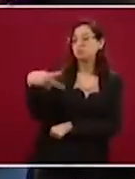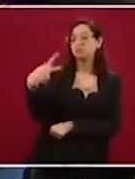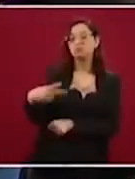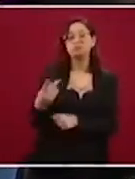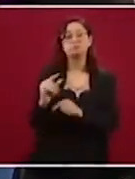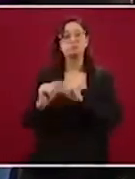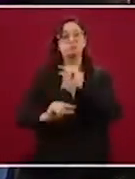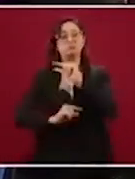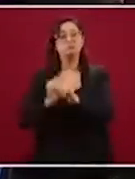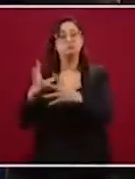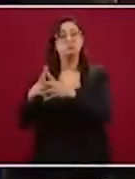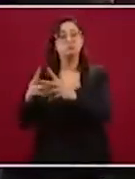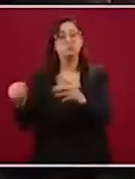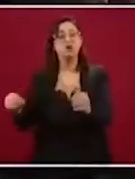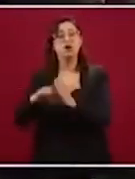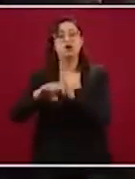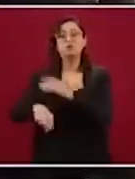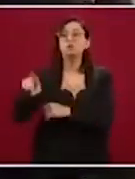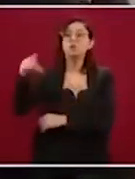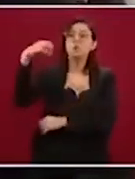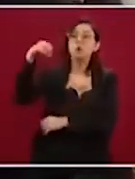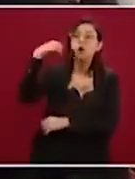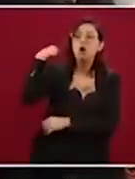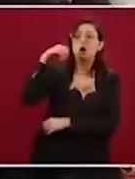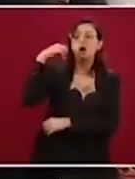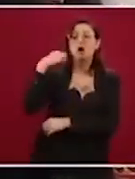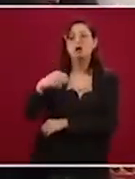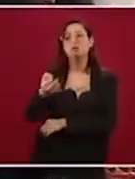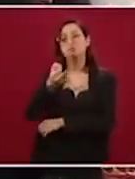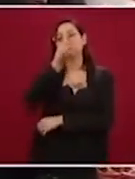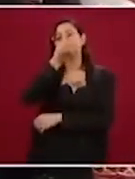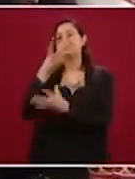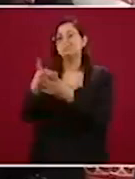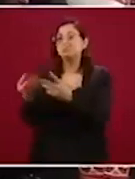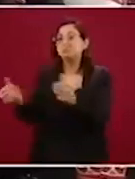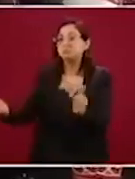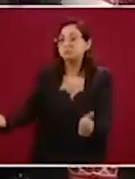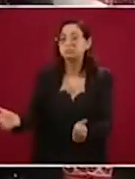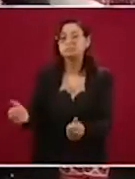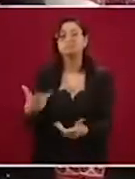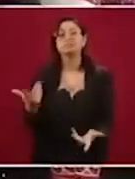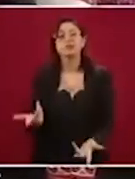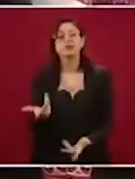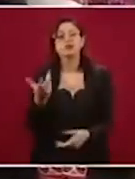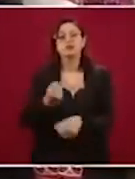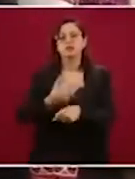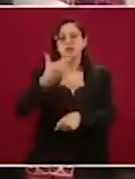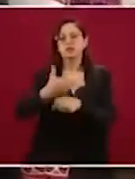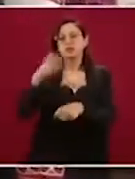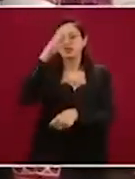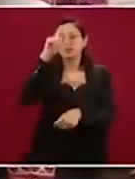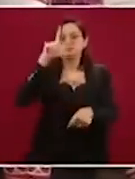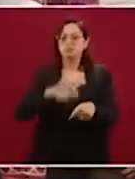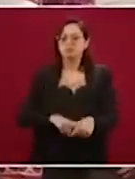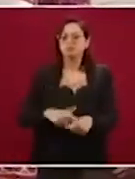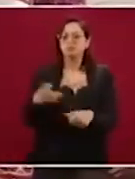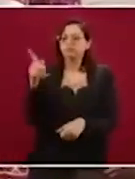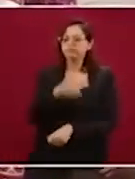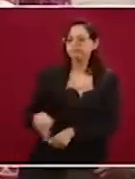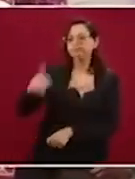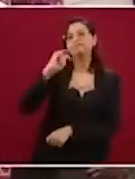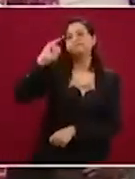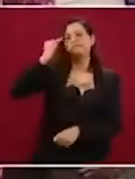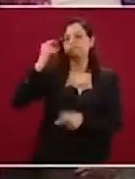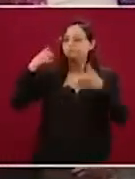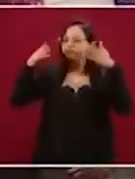de oaxaca la secretaria de cultura como parte de este gobierno le da prioridad a los pueblos indígenas